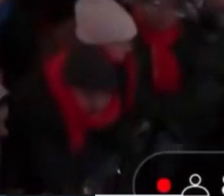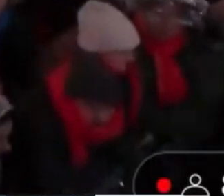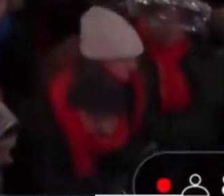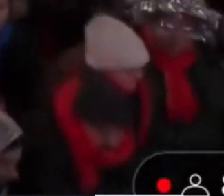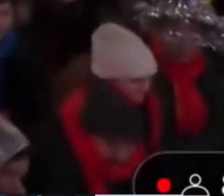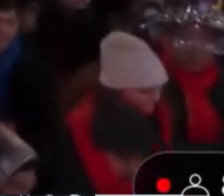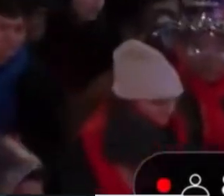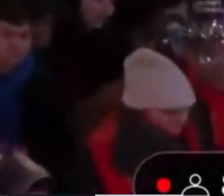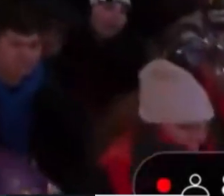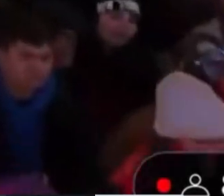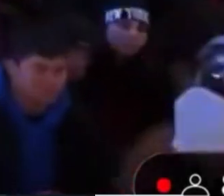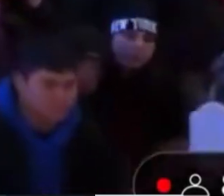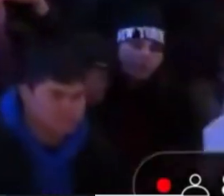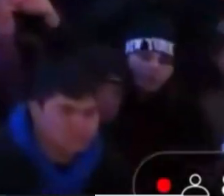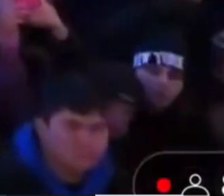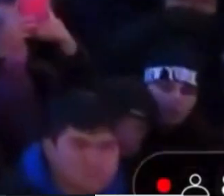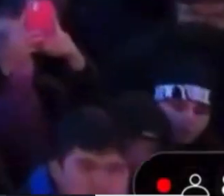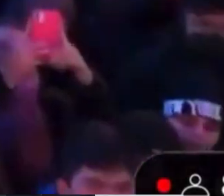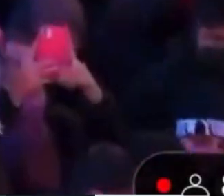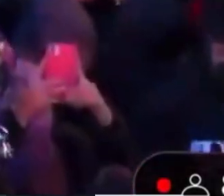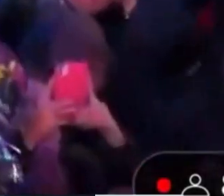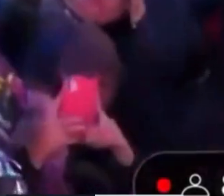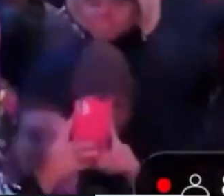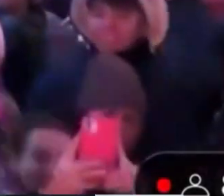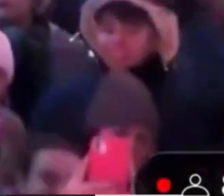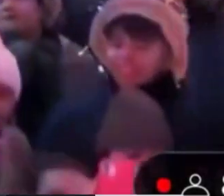¿Quién nos hacía creer que tu amor era mío?